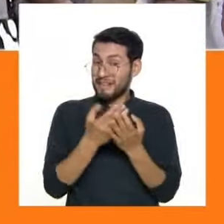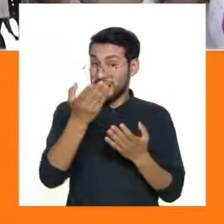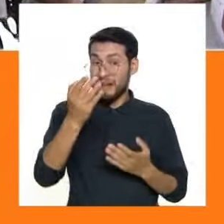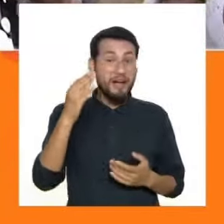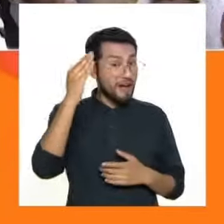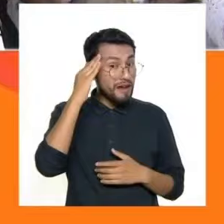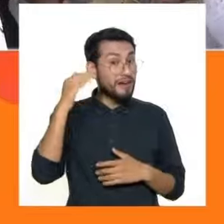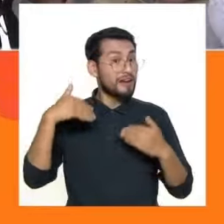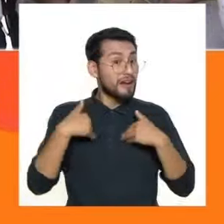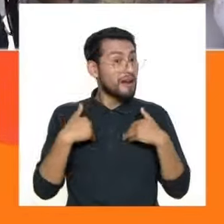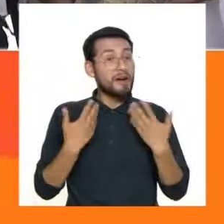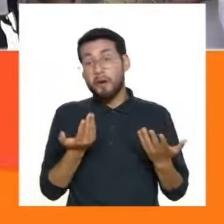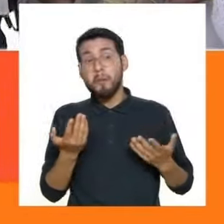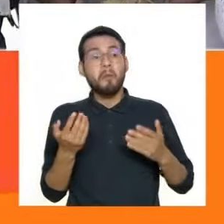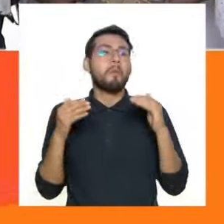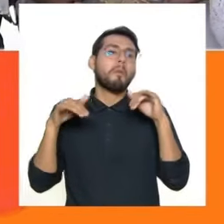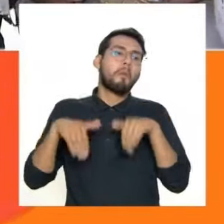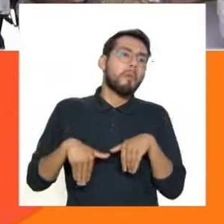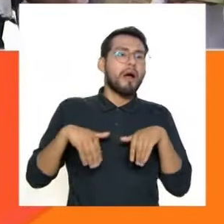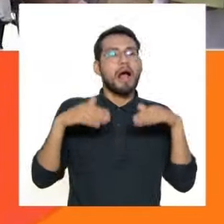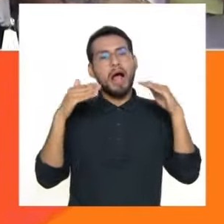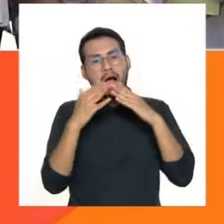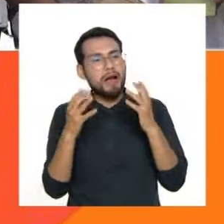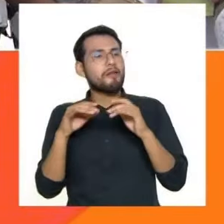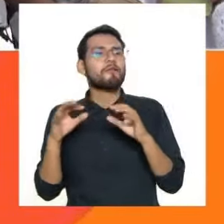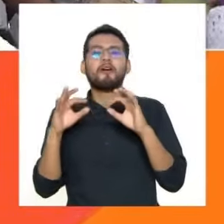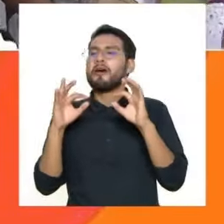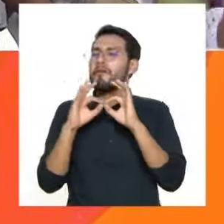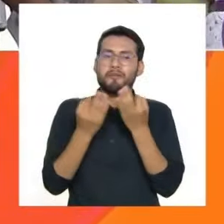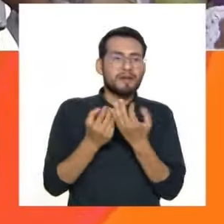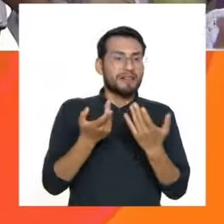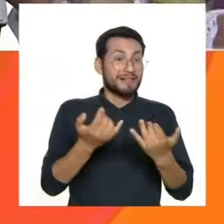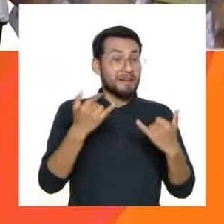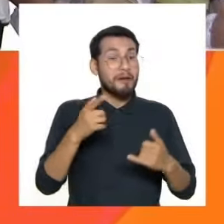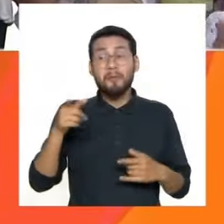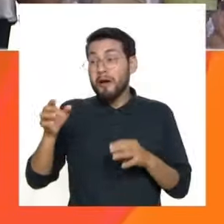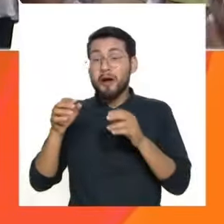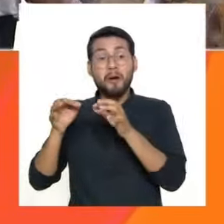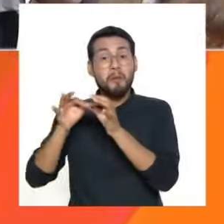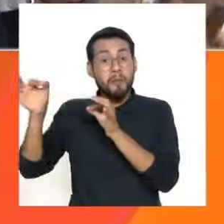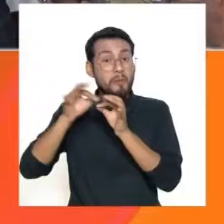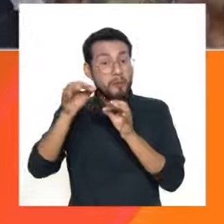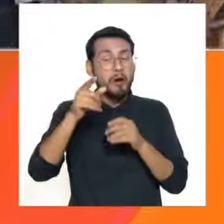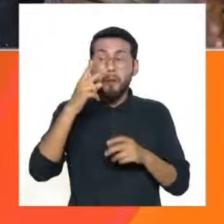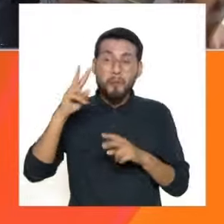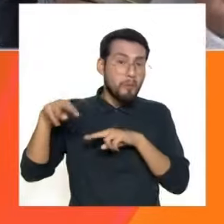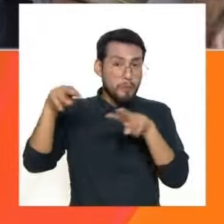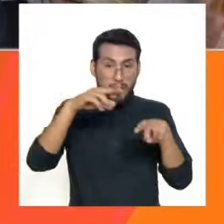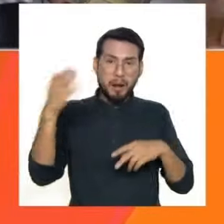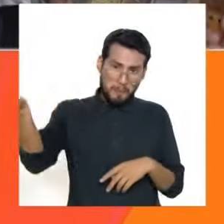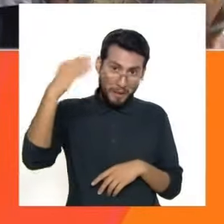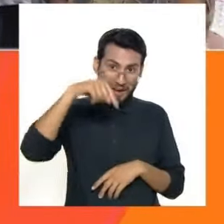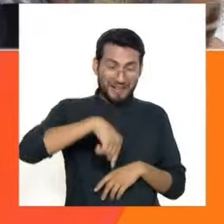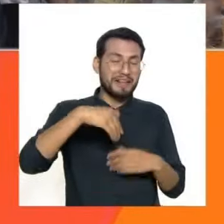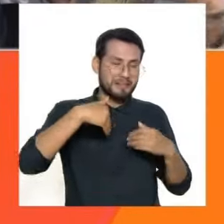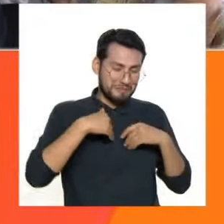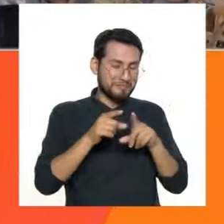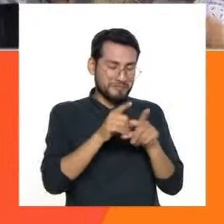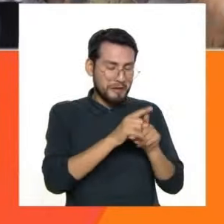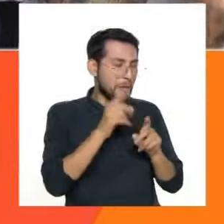Lima para las personas que no salen de viaje y para las personas personas que vienen del interior a hacer un poco de turismo vayan a la feria que van a encontrar